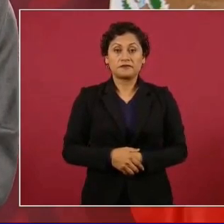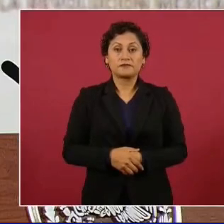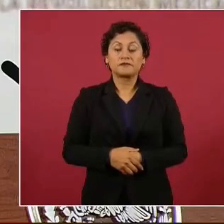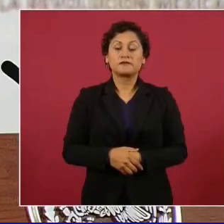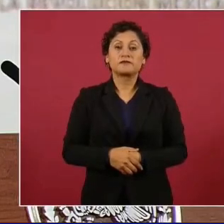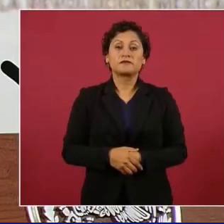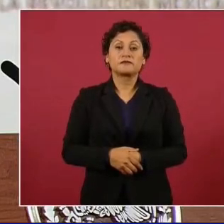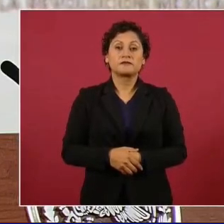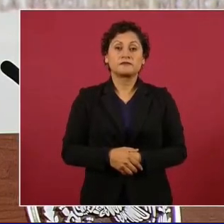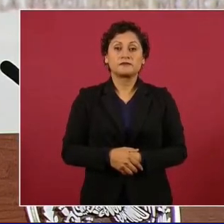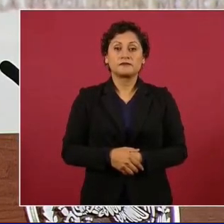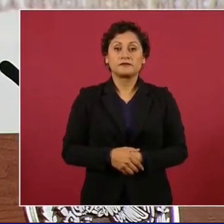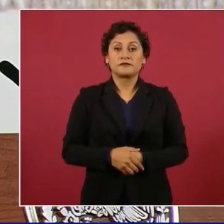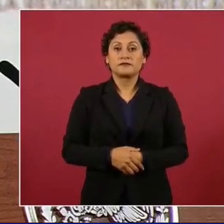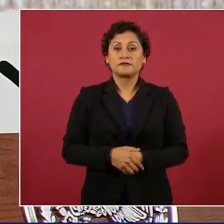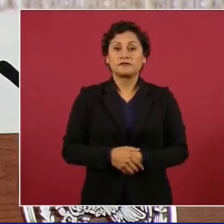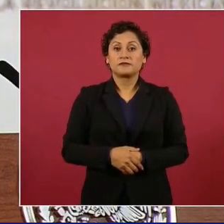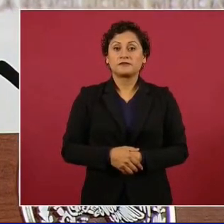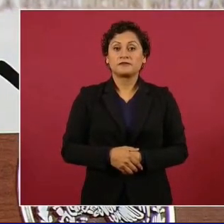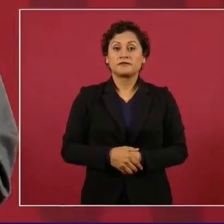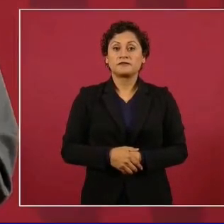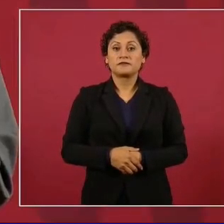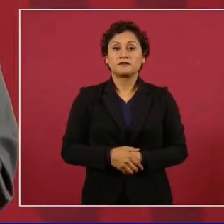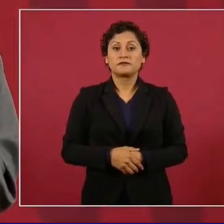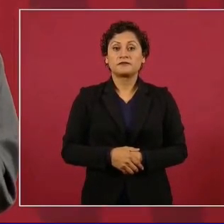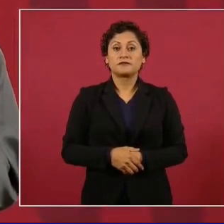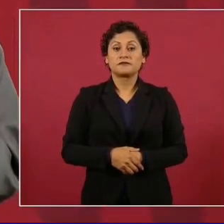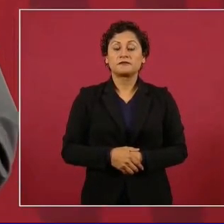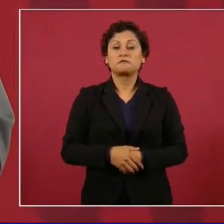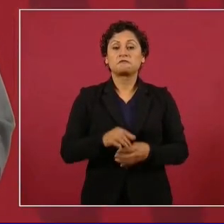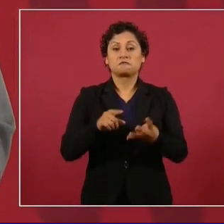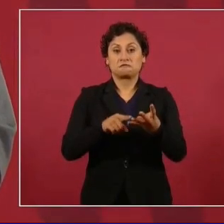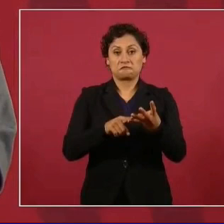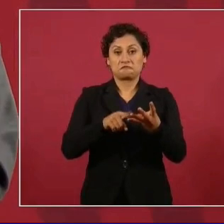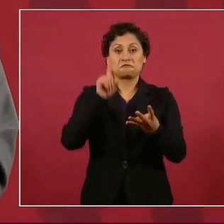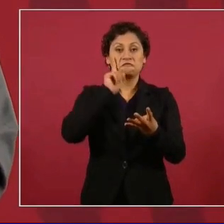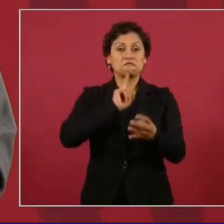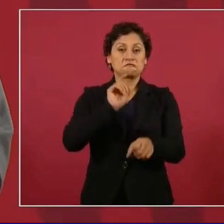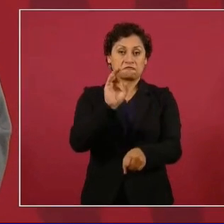protección a mujeres,